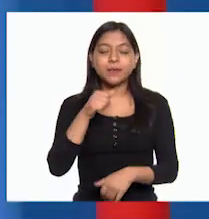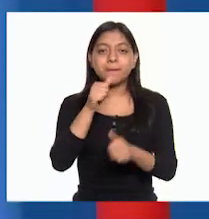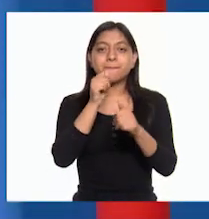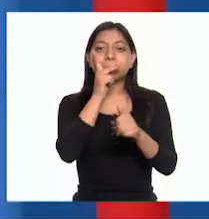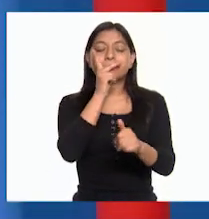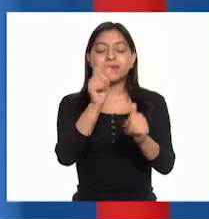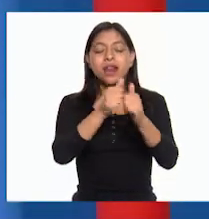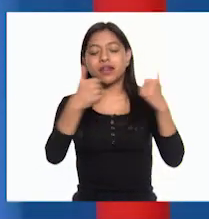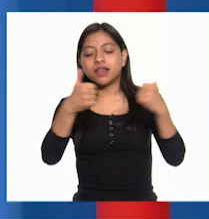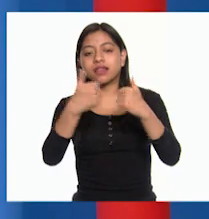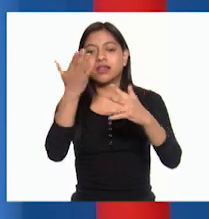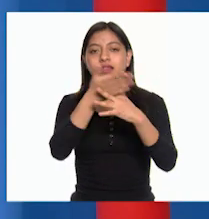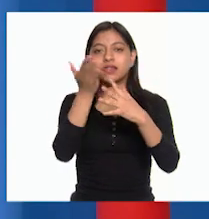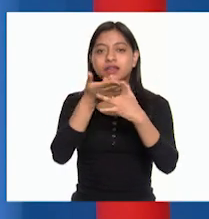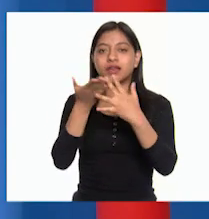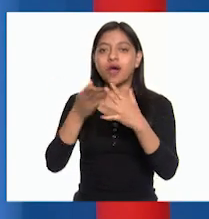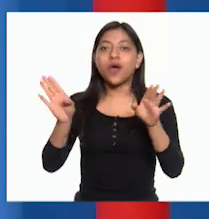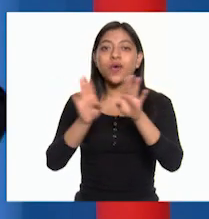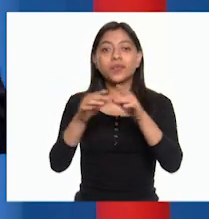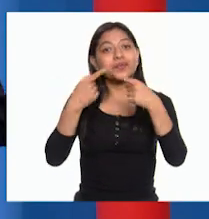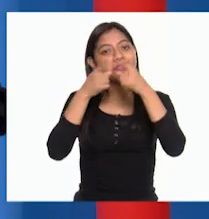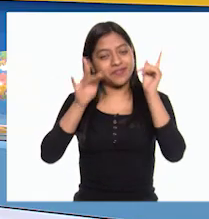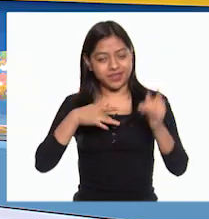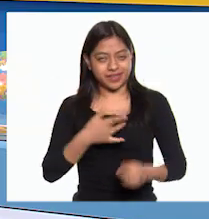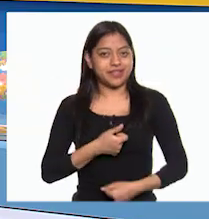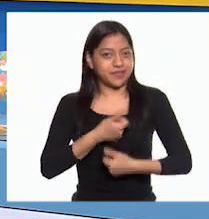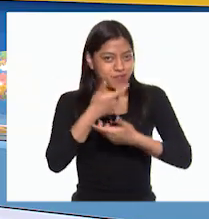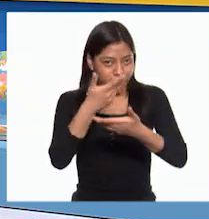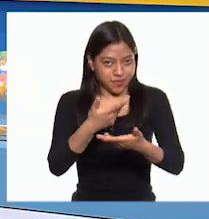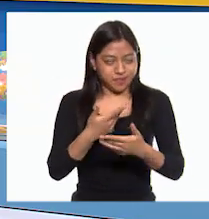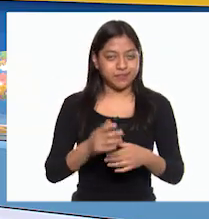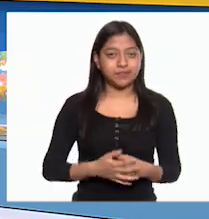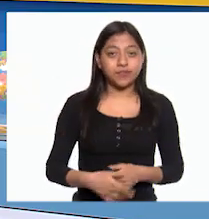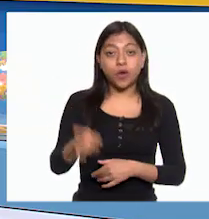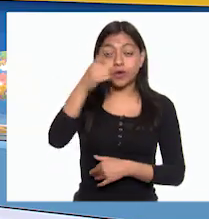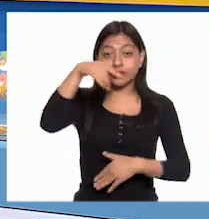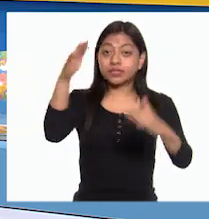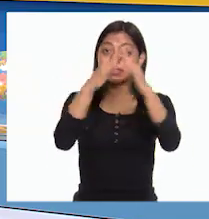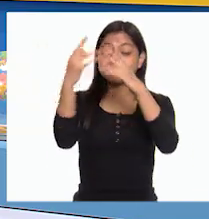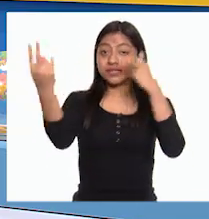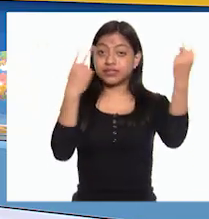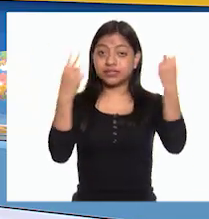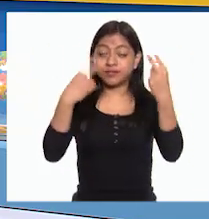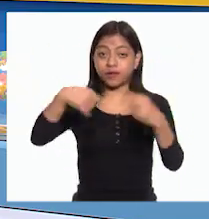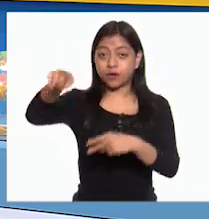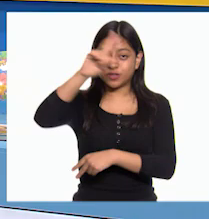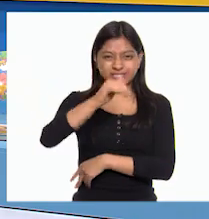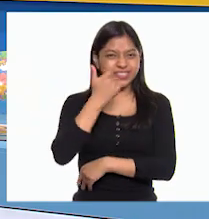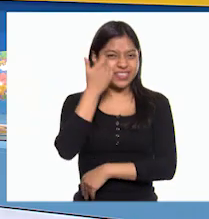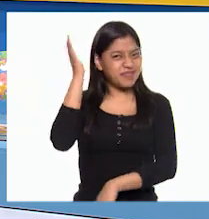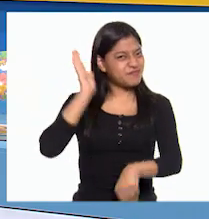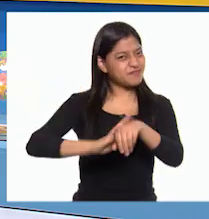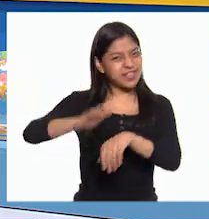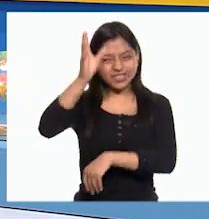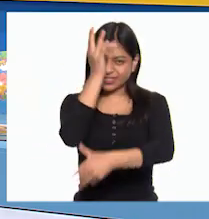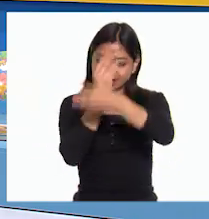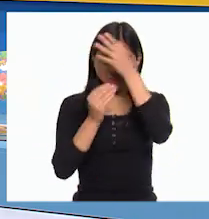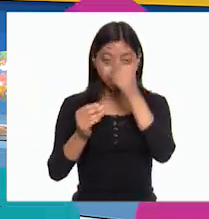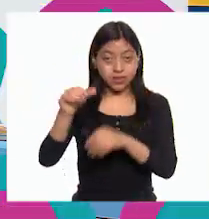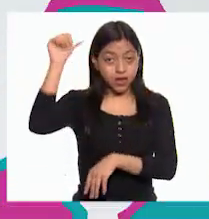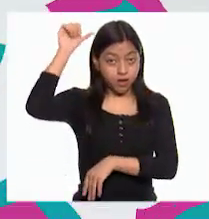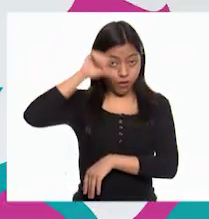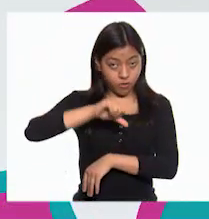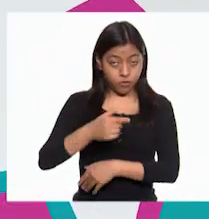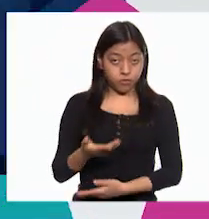el conteo de sílabas en un poema. Estudiantes en casa, si quieren fortalecer sus conocimientos relacionados con